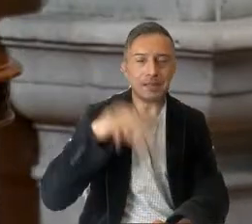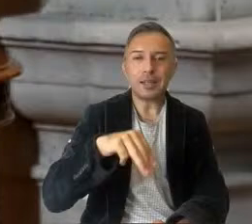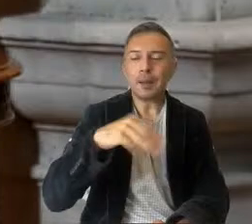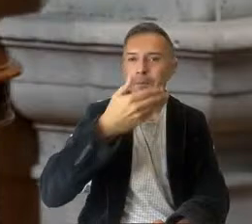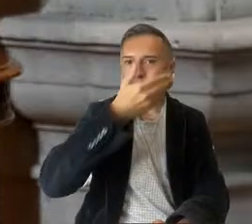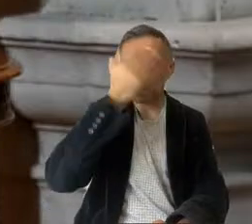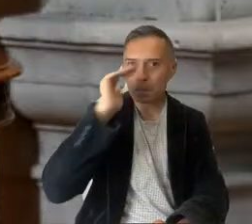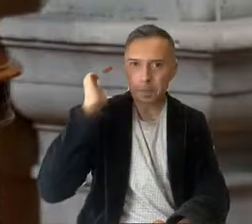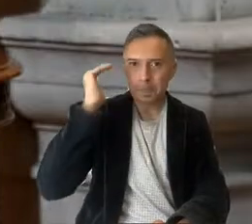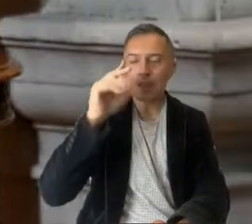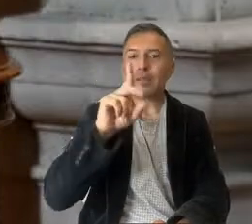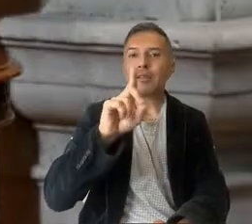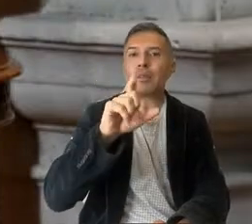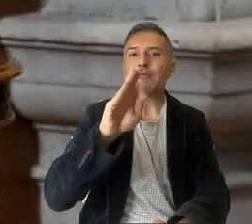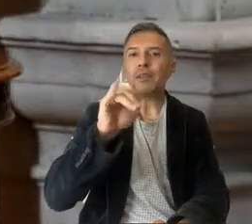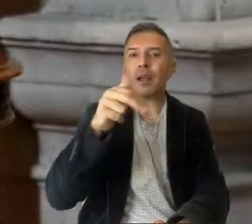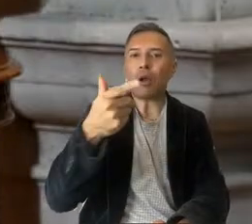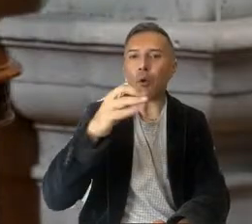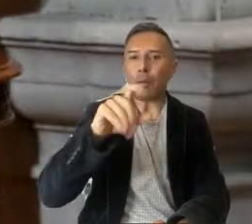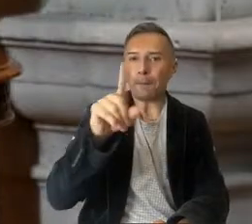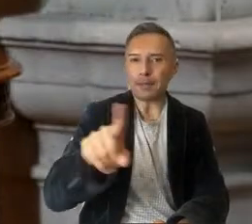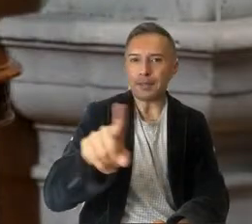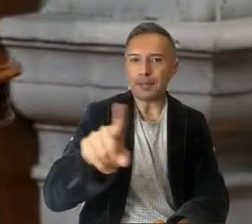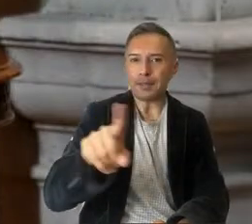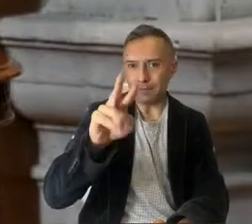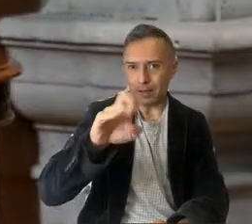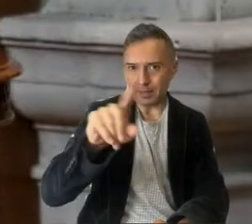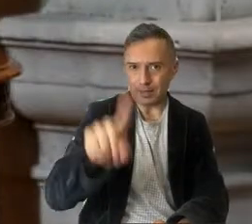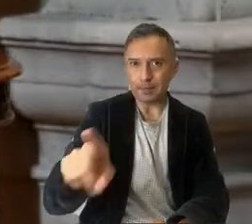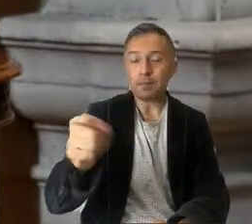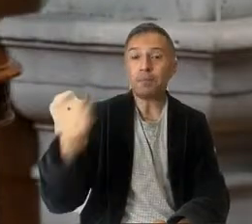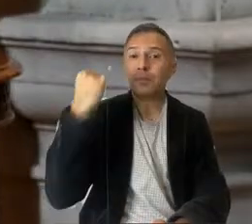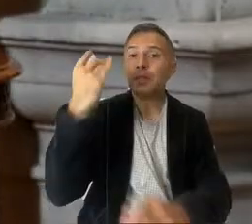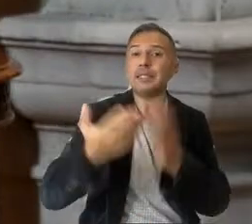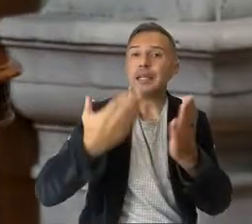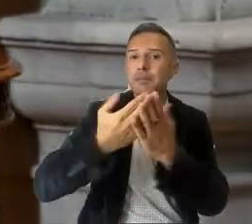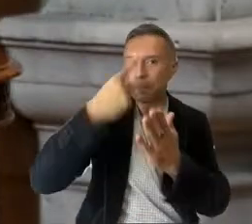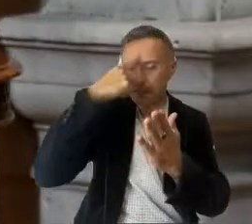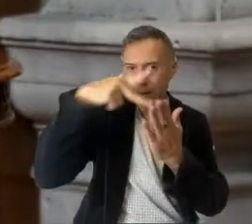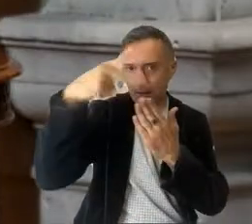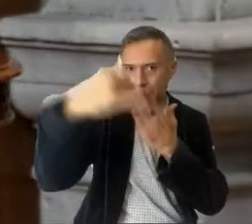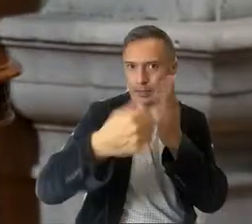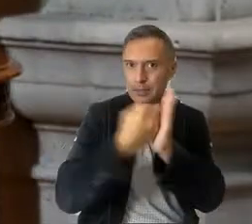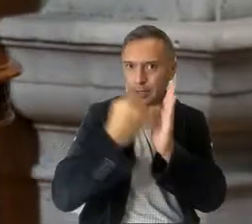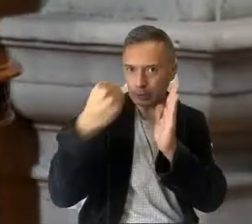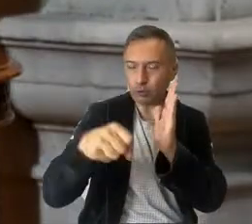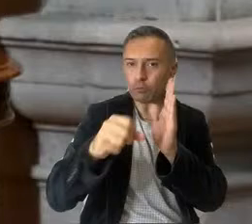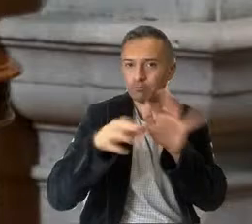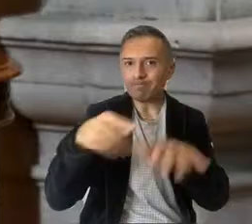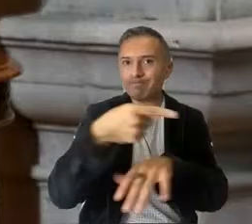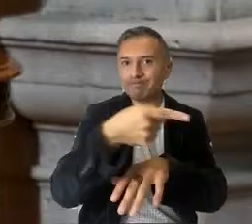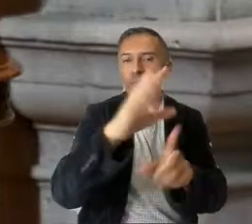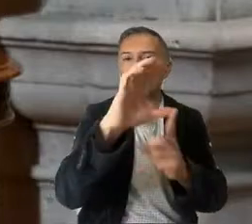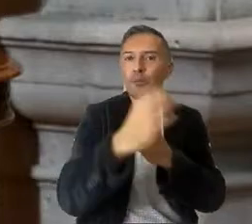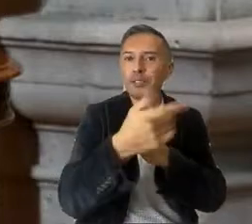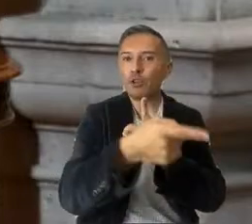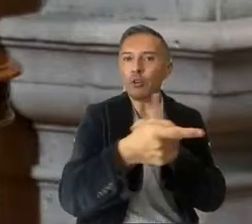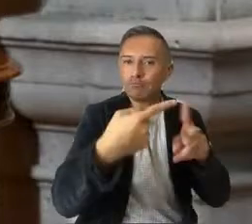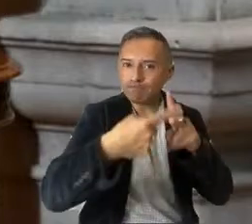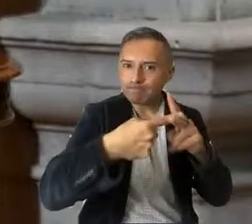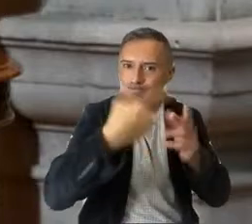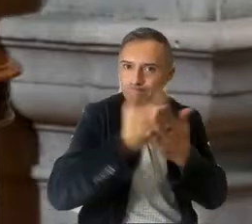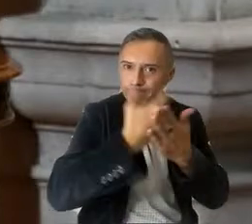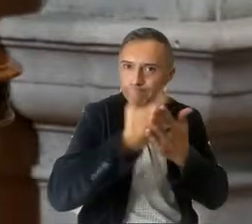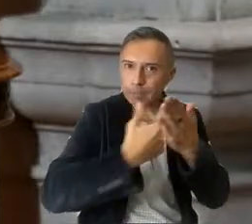Gómez Álvarez. Se registra la iniciativa de decreto y se remite a las comisiones legislativas de Planeación y